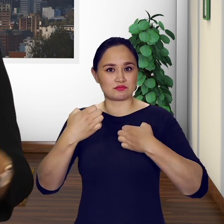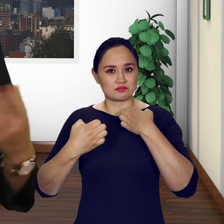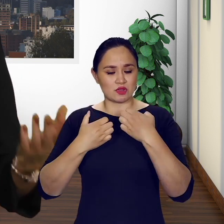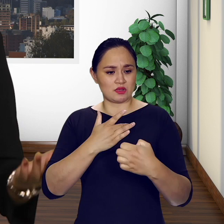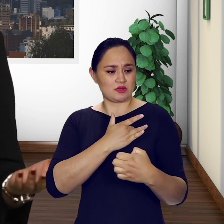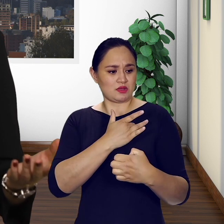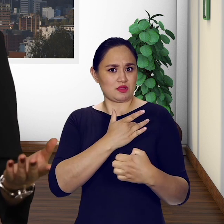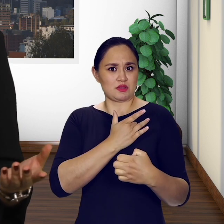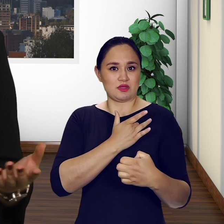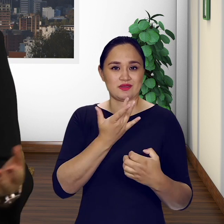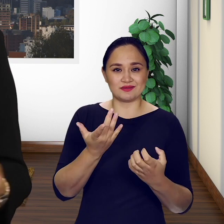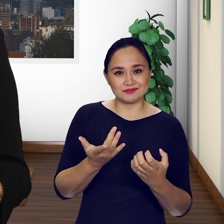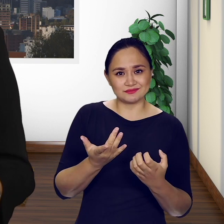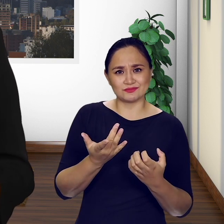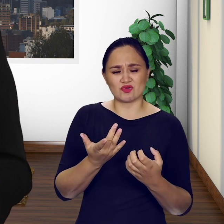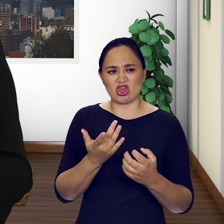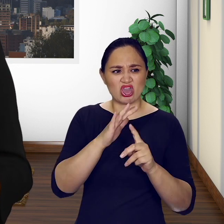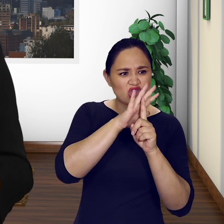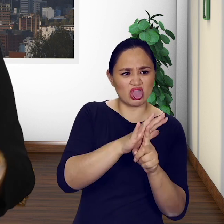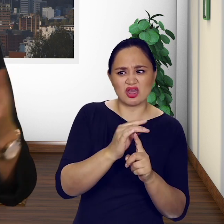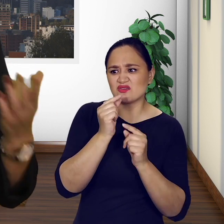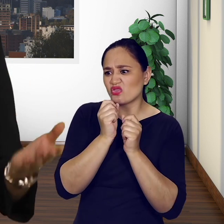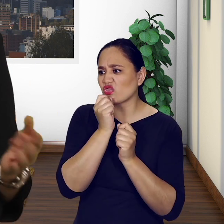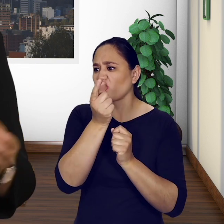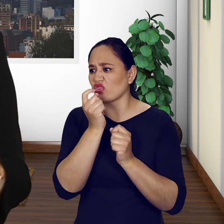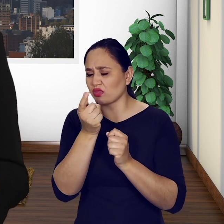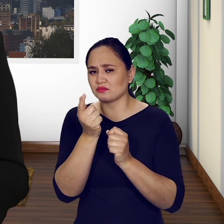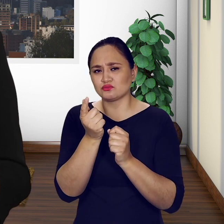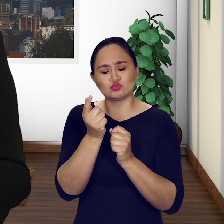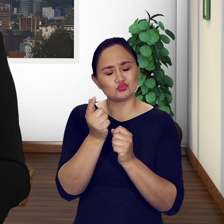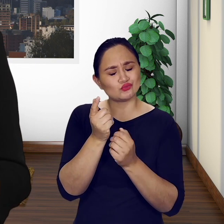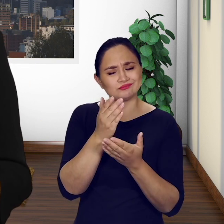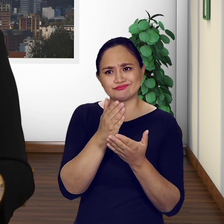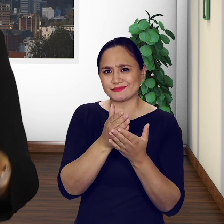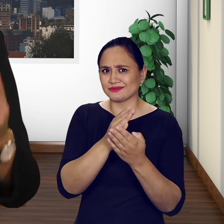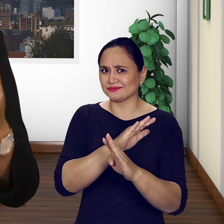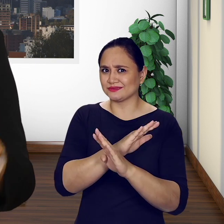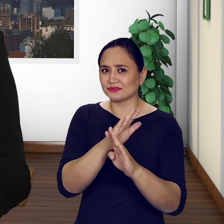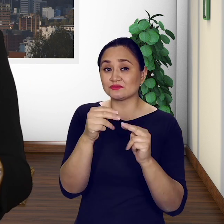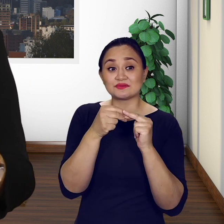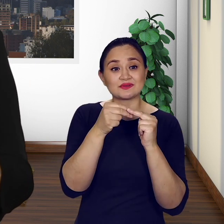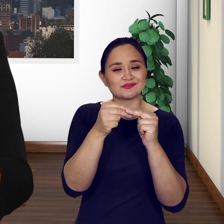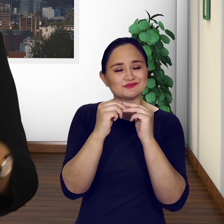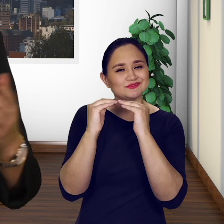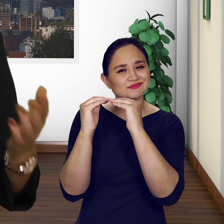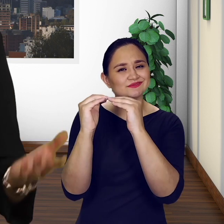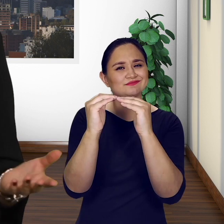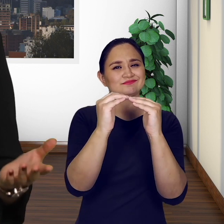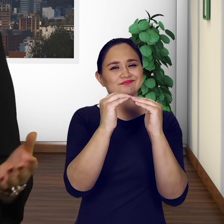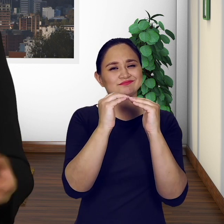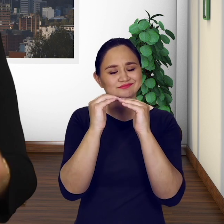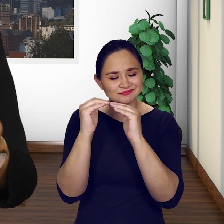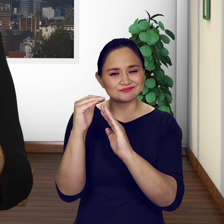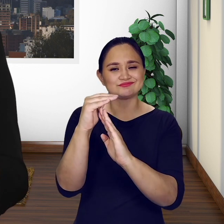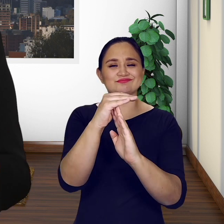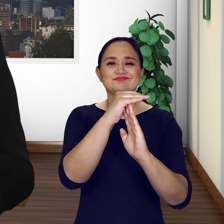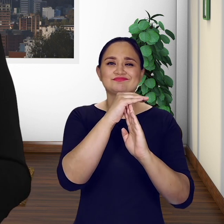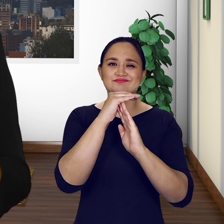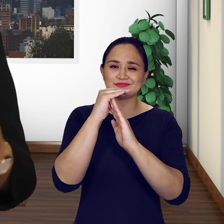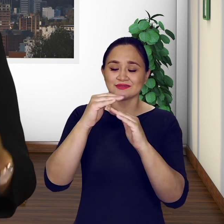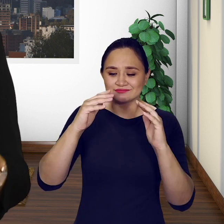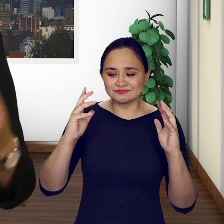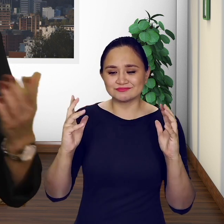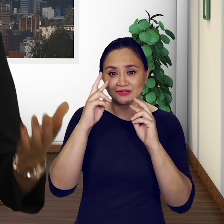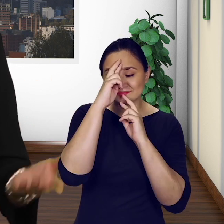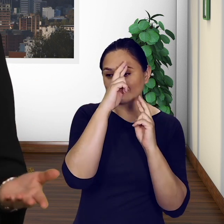nuestras emociones y sentimientos, sin herir, sin afectar a las personas, estableciendo relaciones armoniosas e